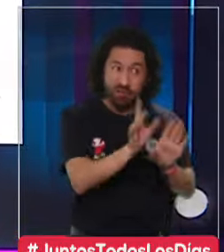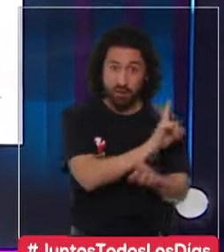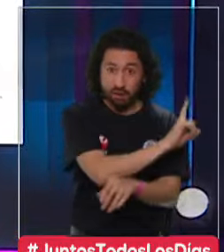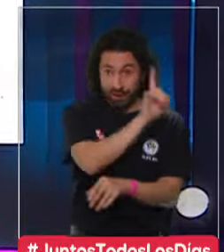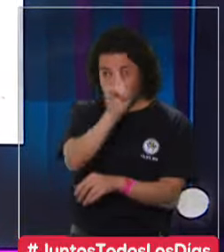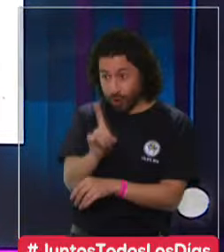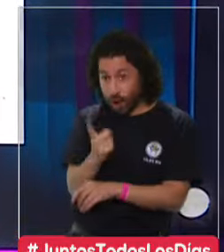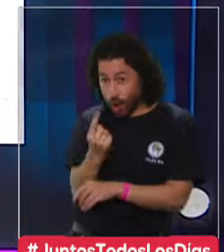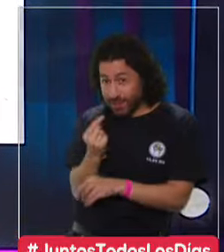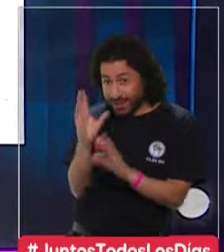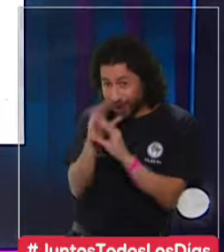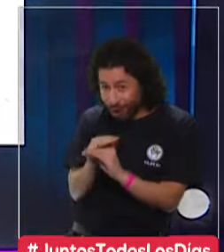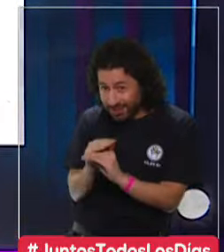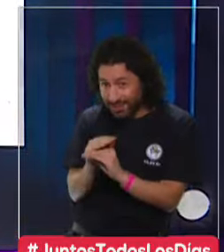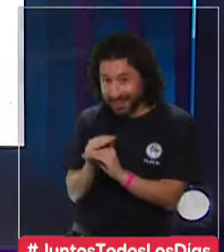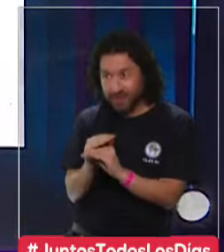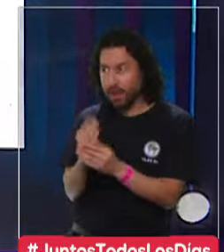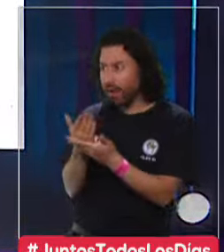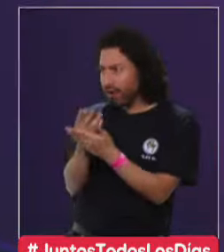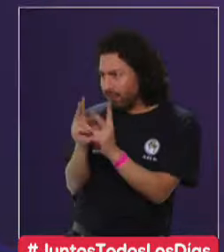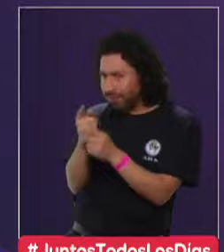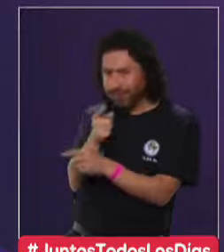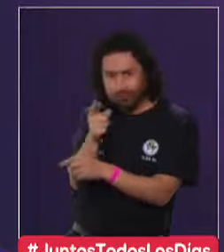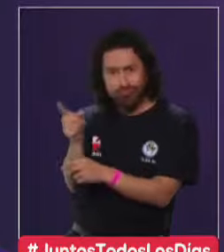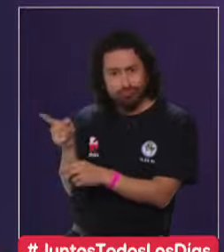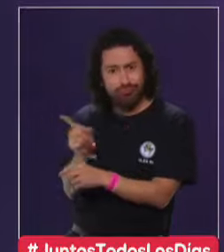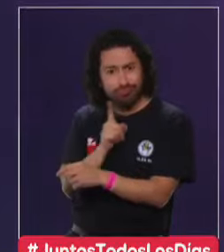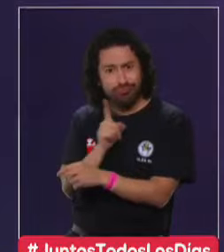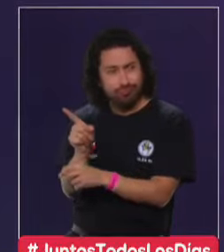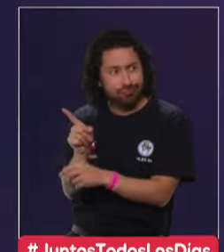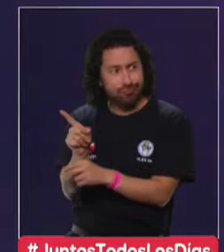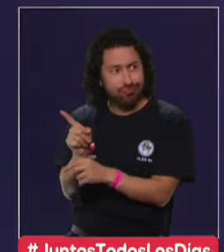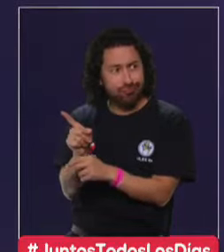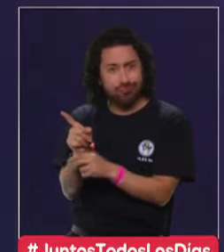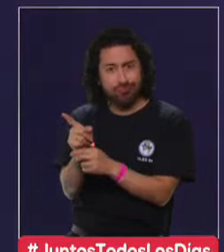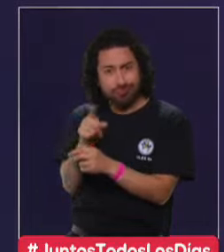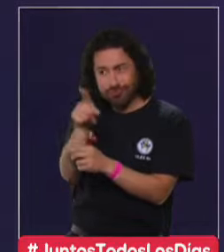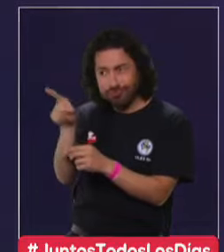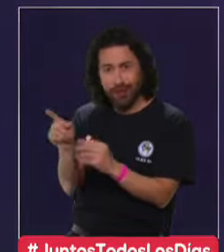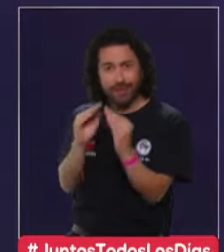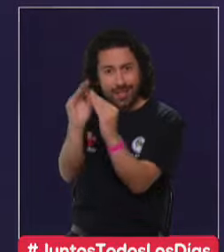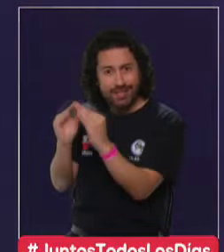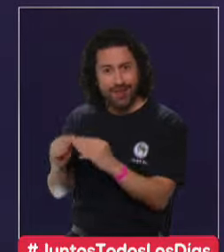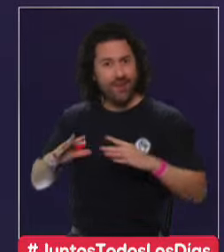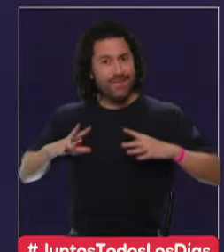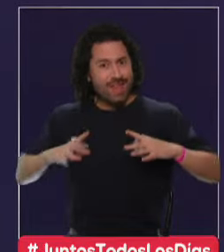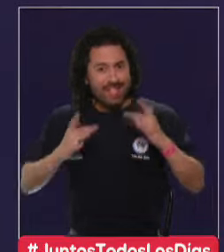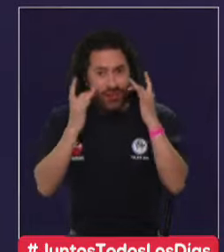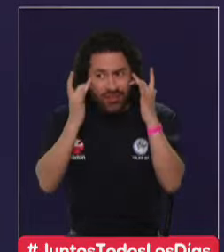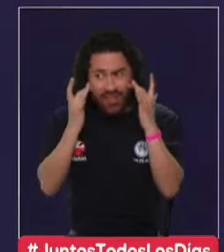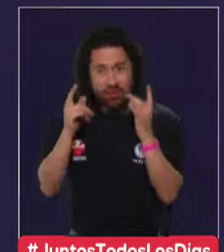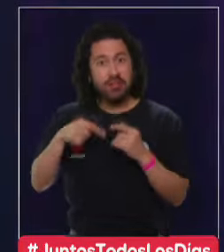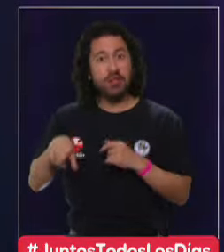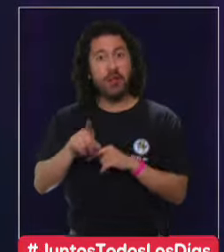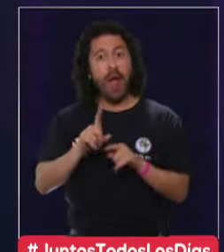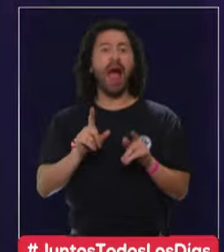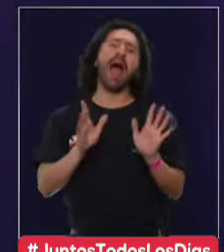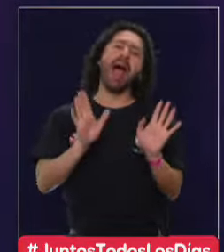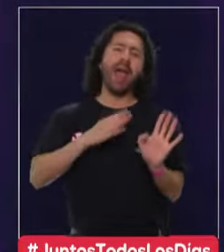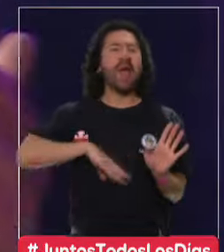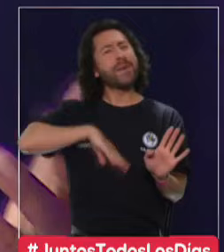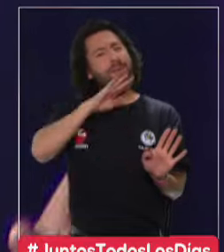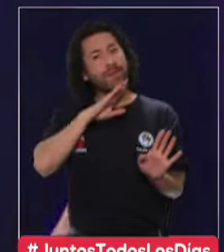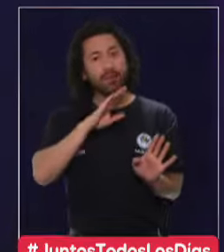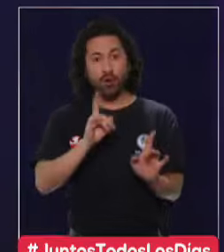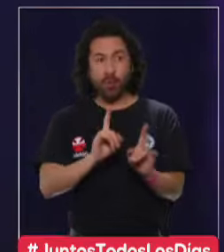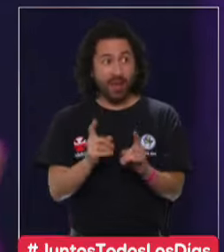todos. Y bueno, ahí estaban ellos felices, contentos. Y los vecinos no se quedaron tranquilos con eso porque la